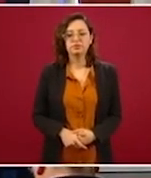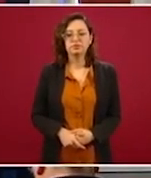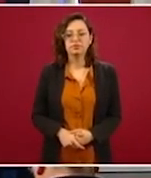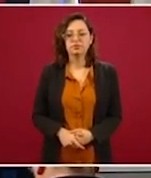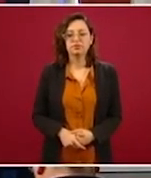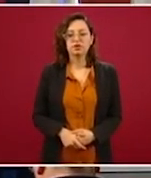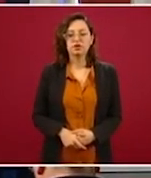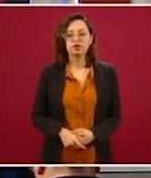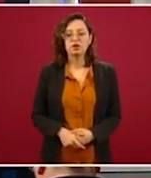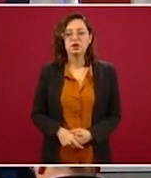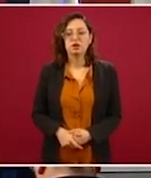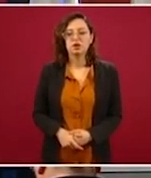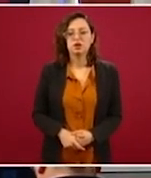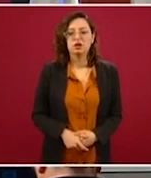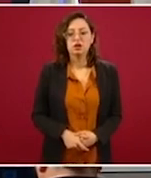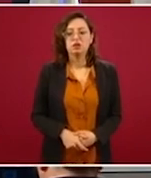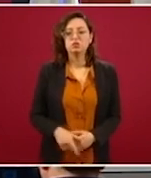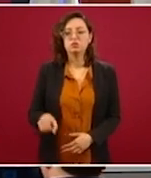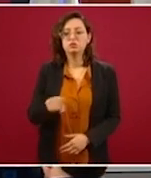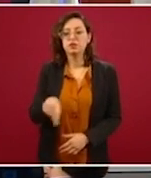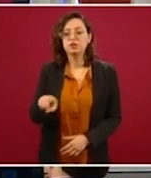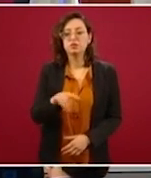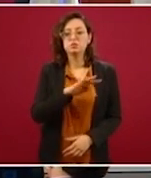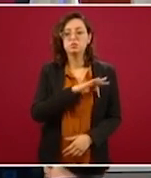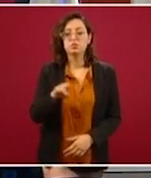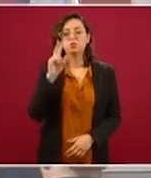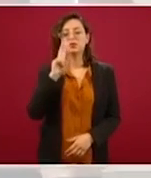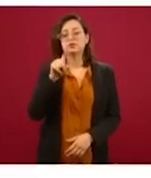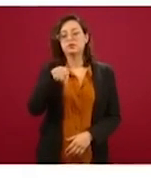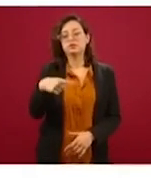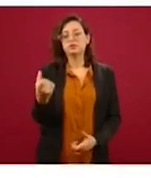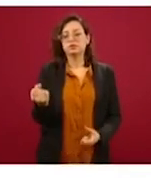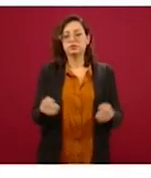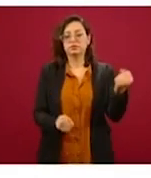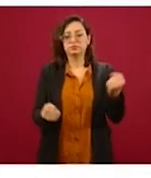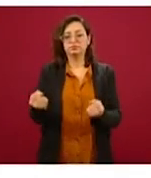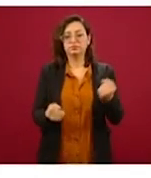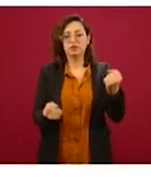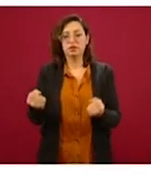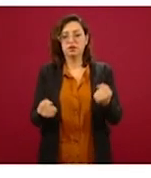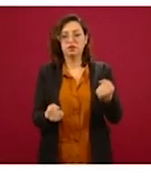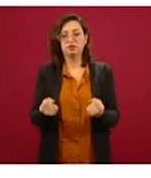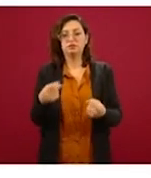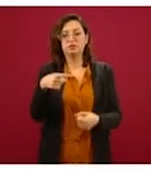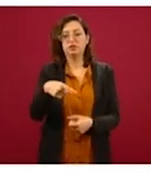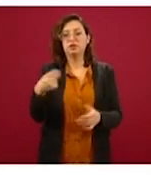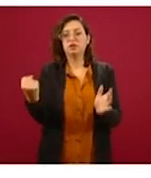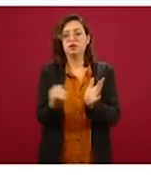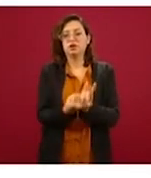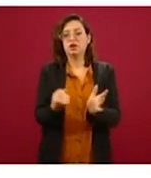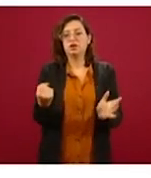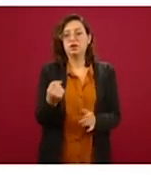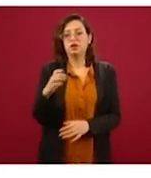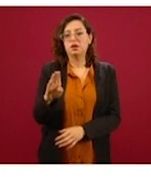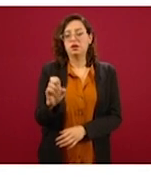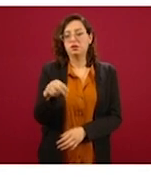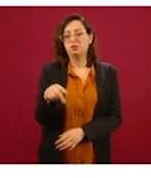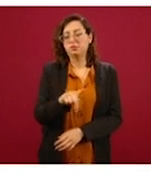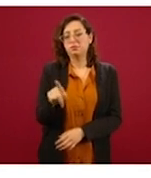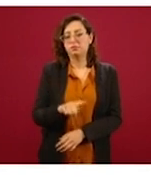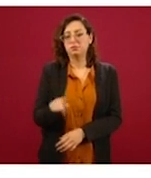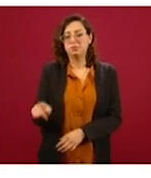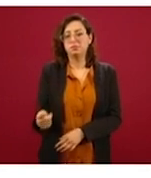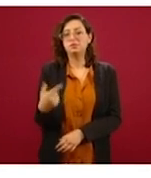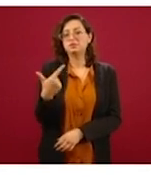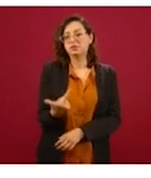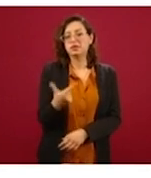vehículo que pueden ustedes ver, es un Mercedes-Benz clase G500. Quiero destacar que todos